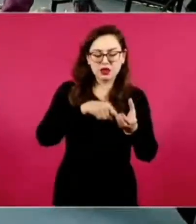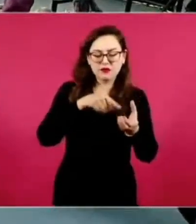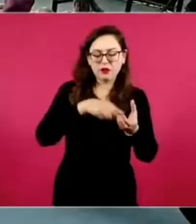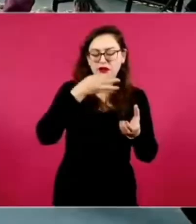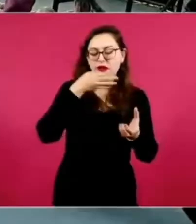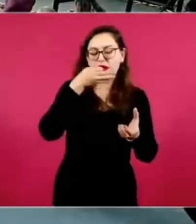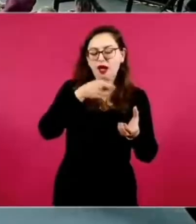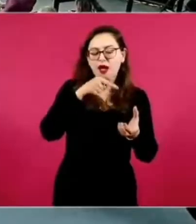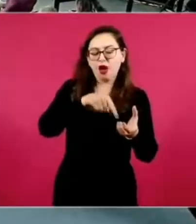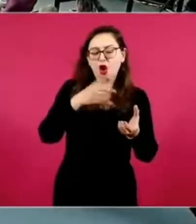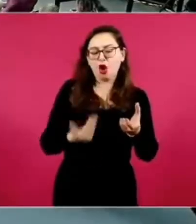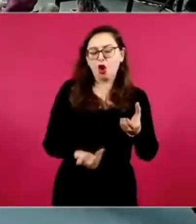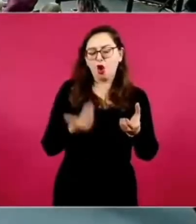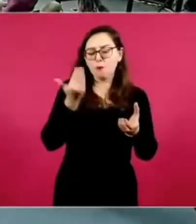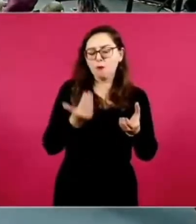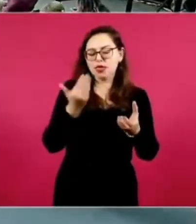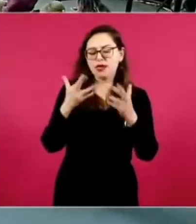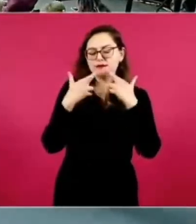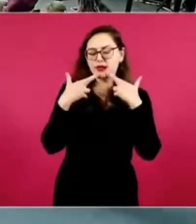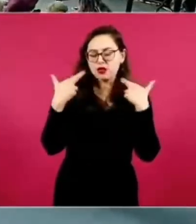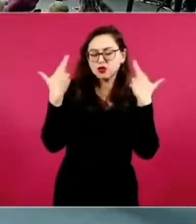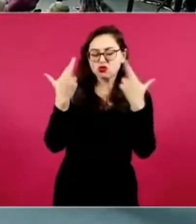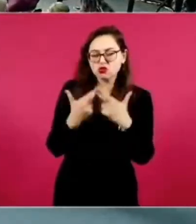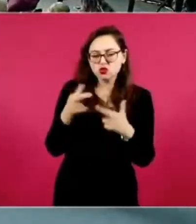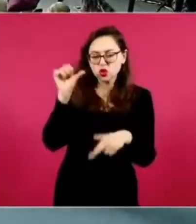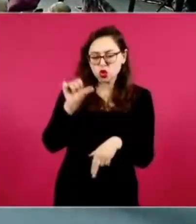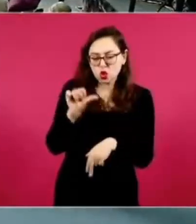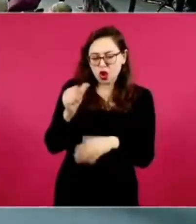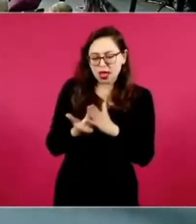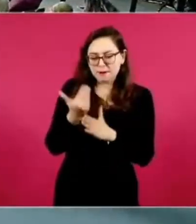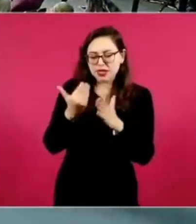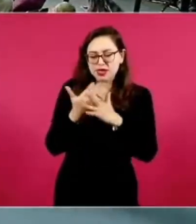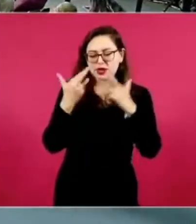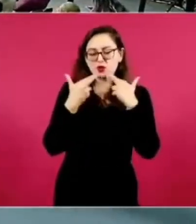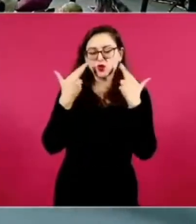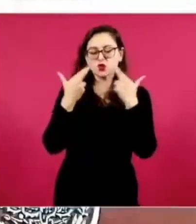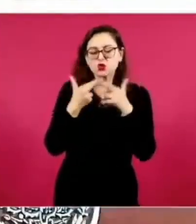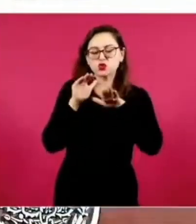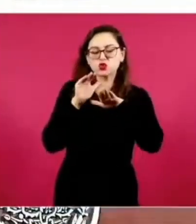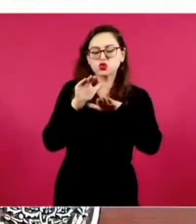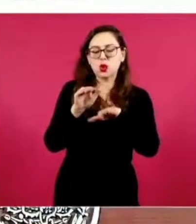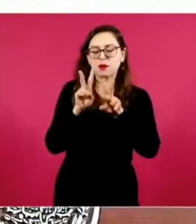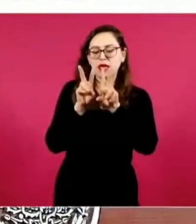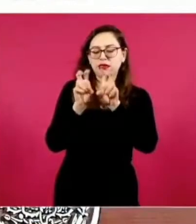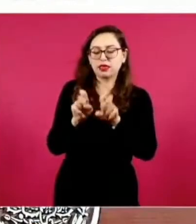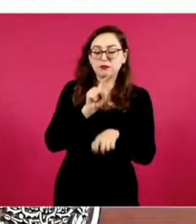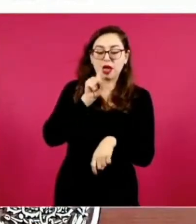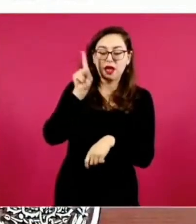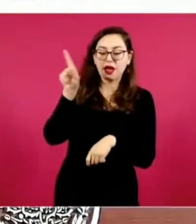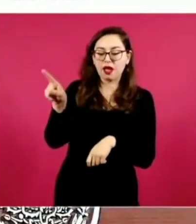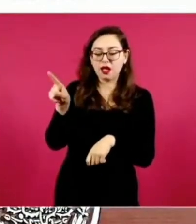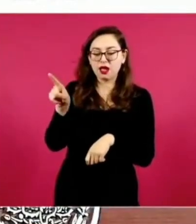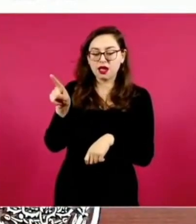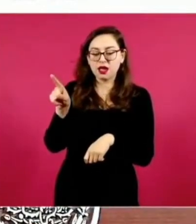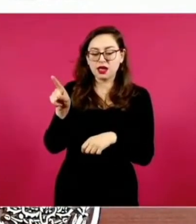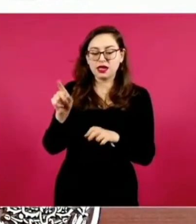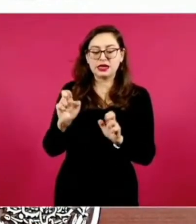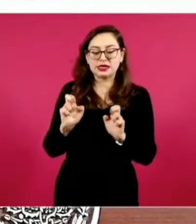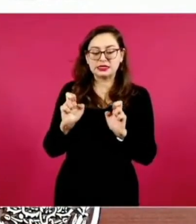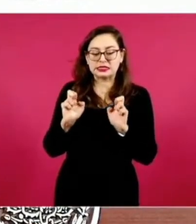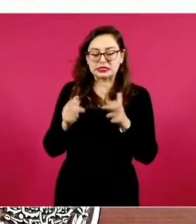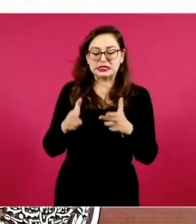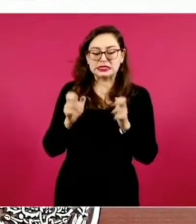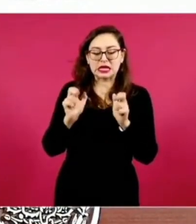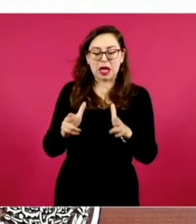hoy en la mañana acerca de la situación de los